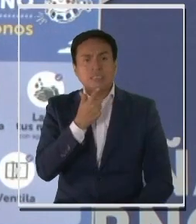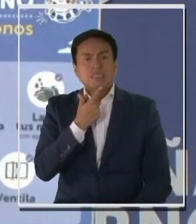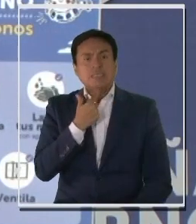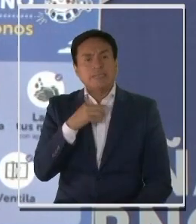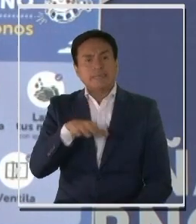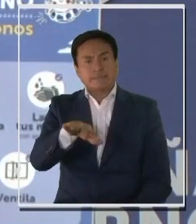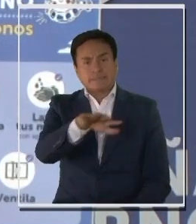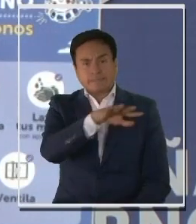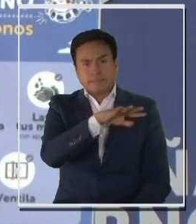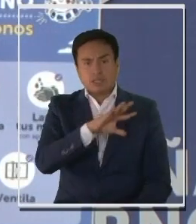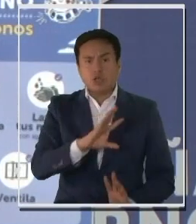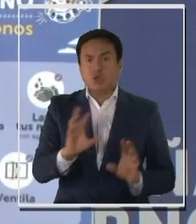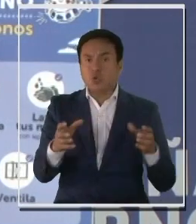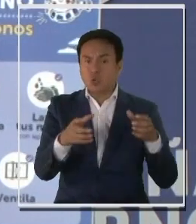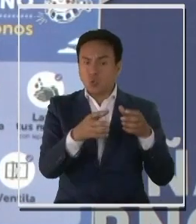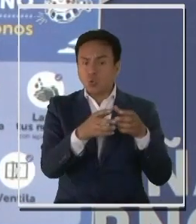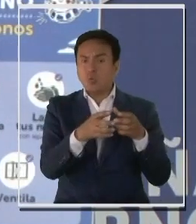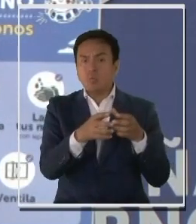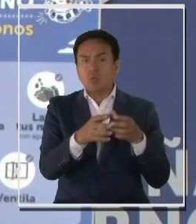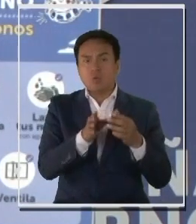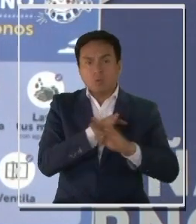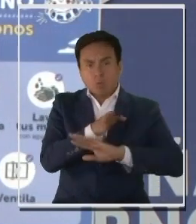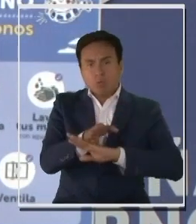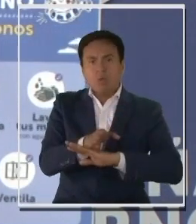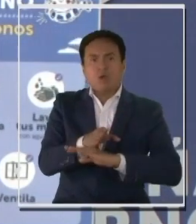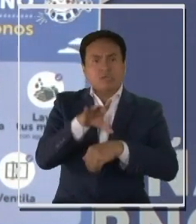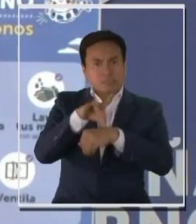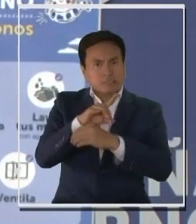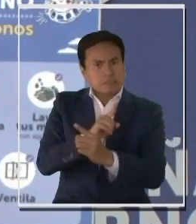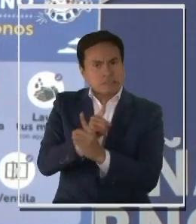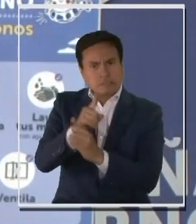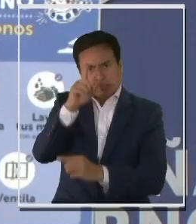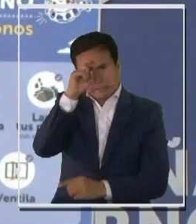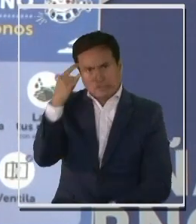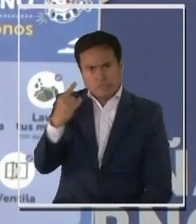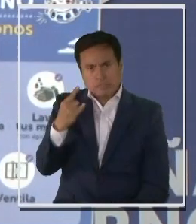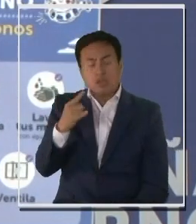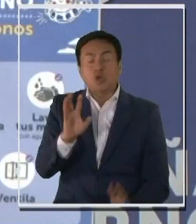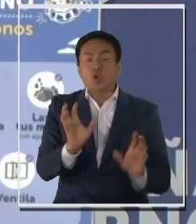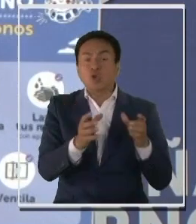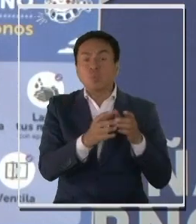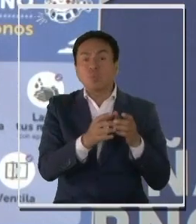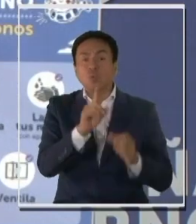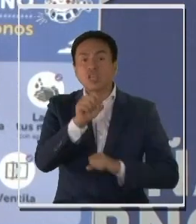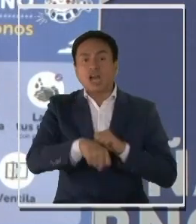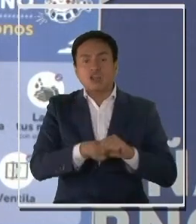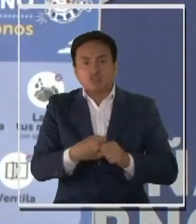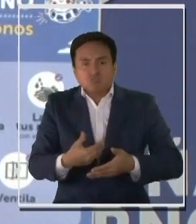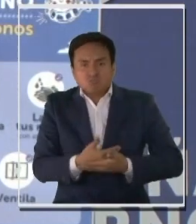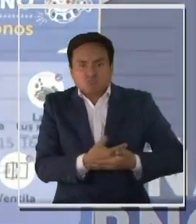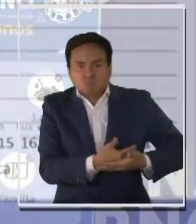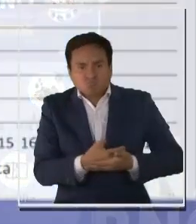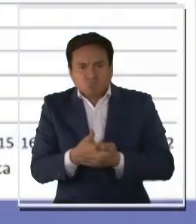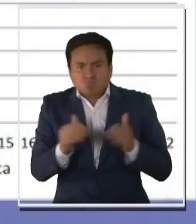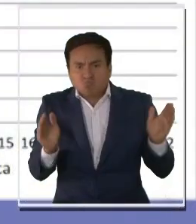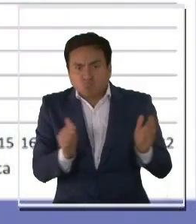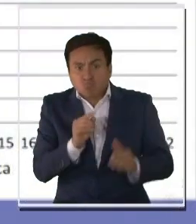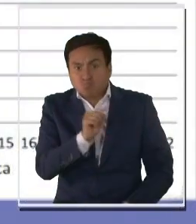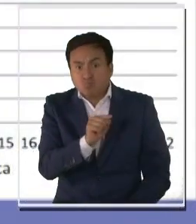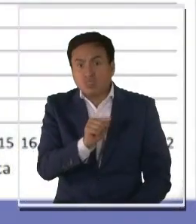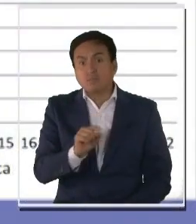que es el grupo que sigue consultando mayoritariamente es el grupo menor de un año específicamente